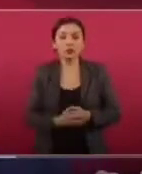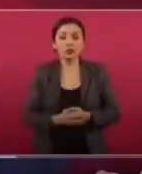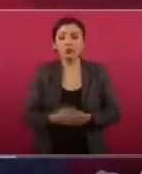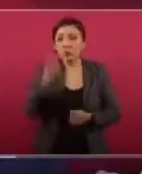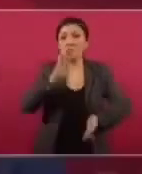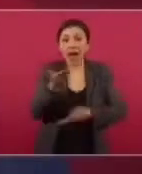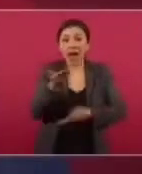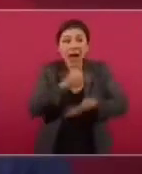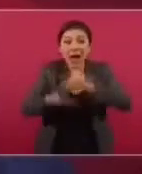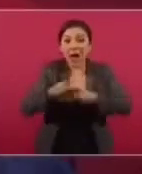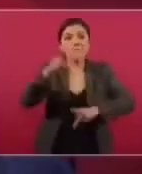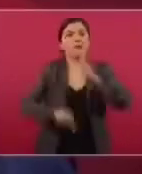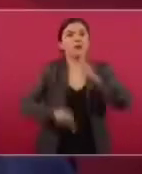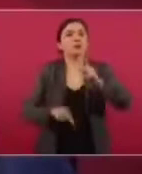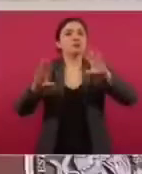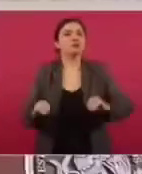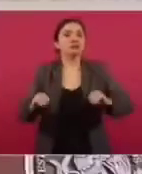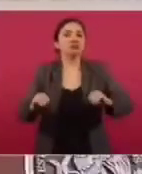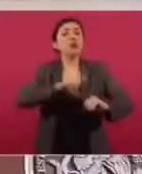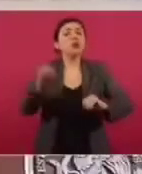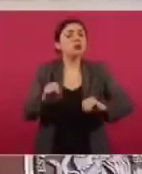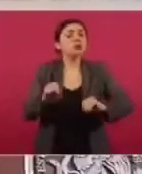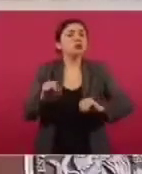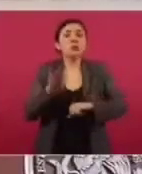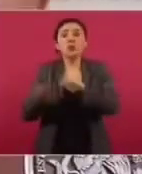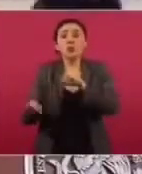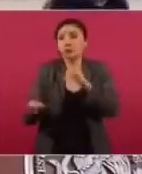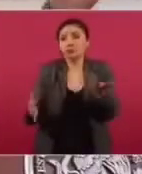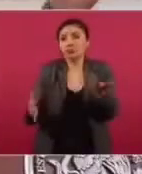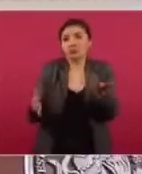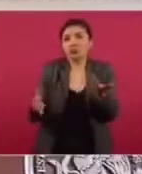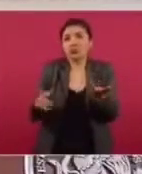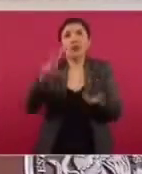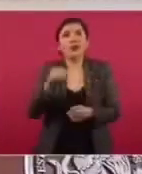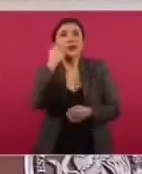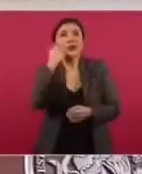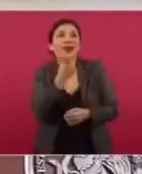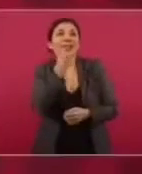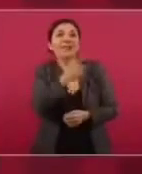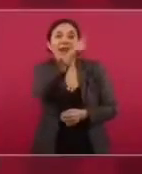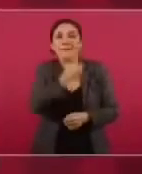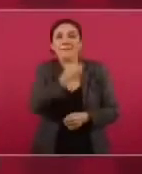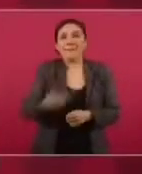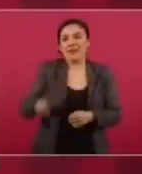las pláticas. Al final, porque nadie le quería informar al presidente Trump